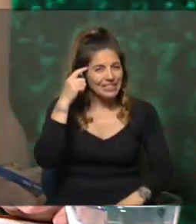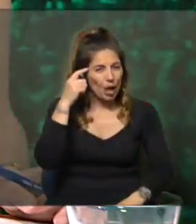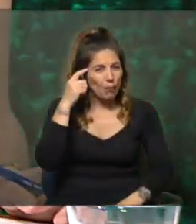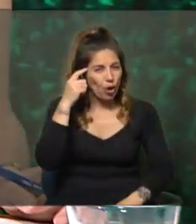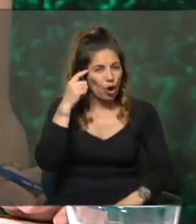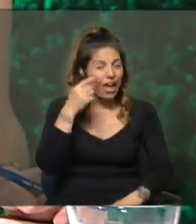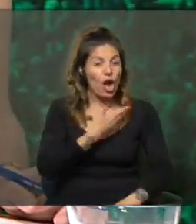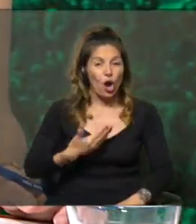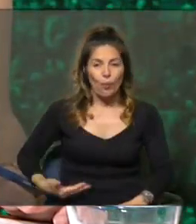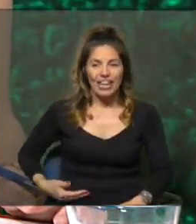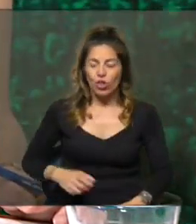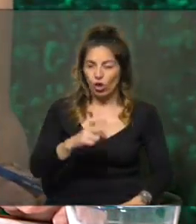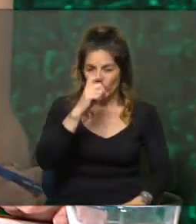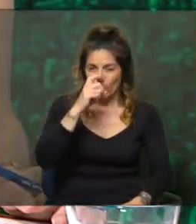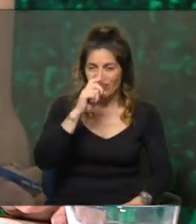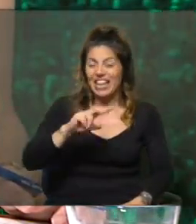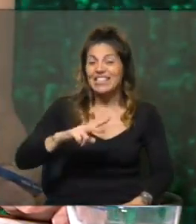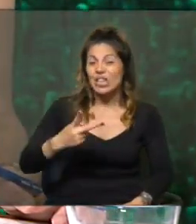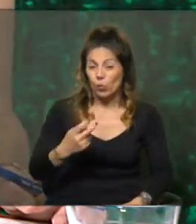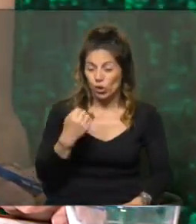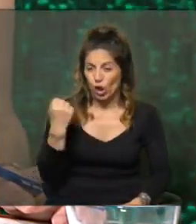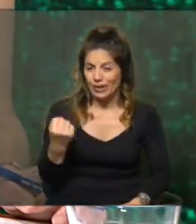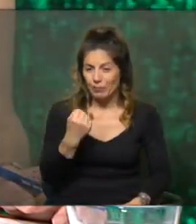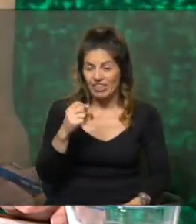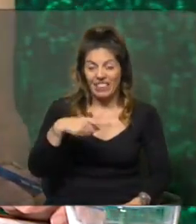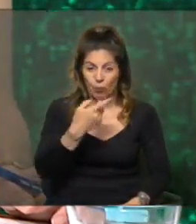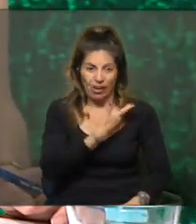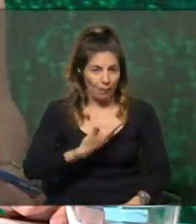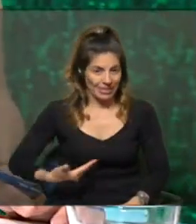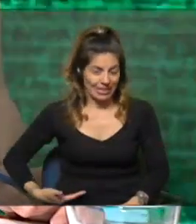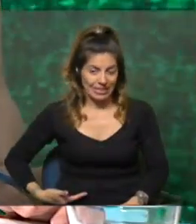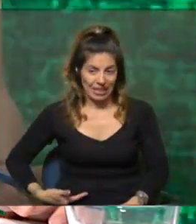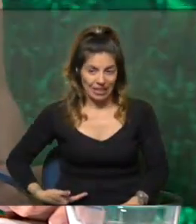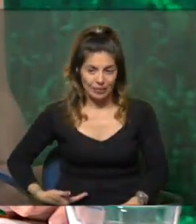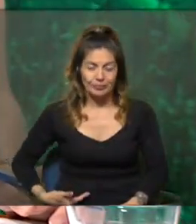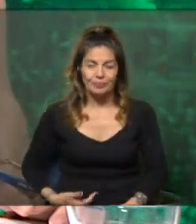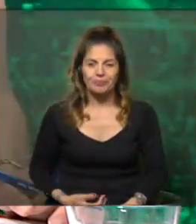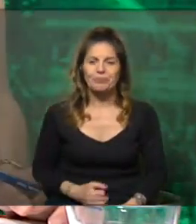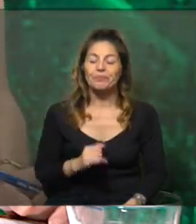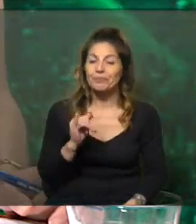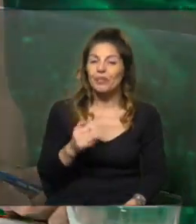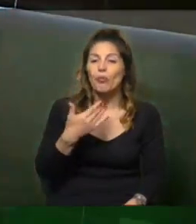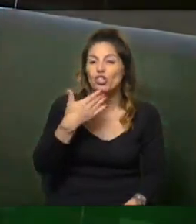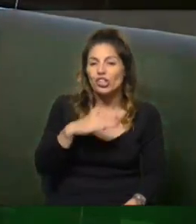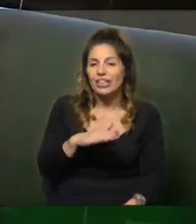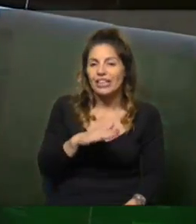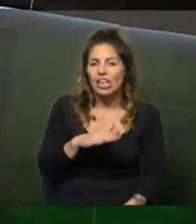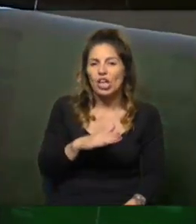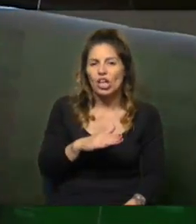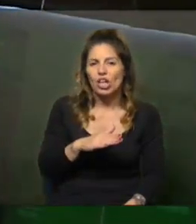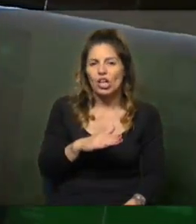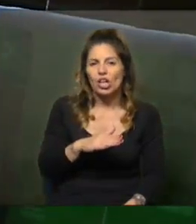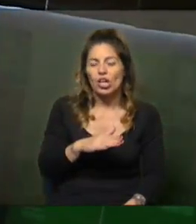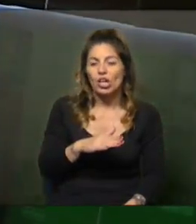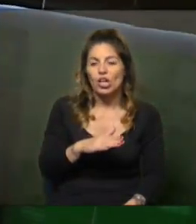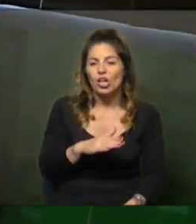gobernador de Buenos Aires debe ser el segundo en importancia después de la presidencia no sí eh Por lo que tengo entendido nadie pasó de la provincia